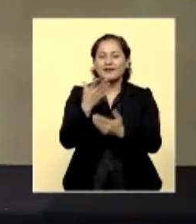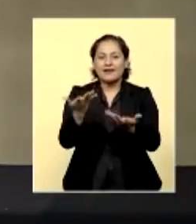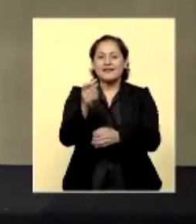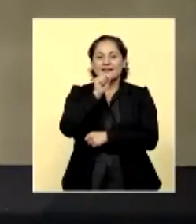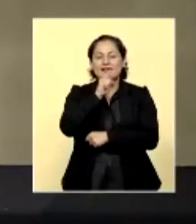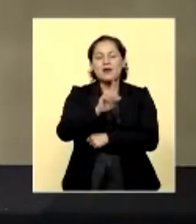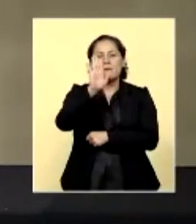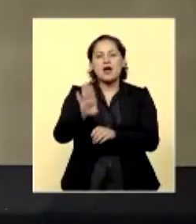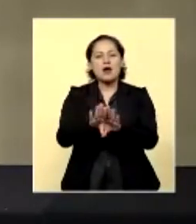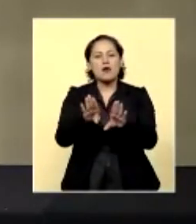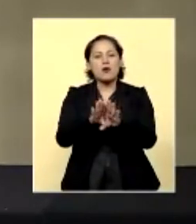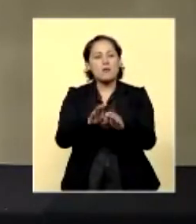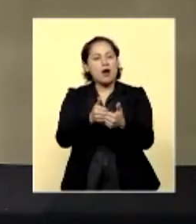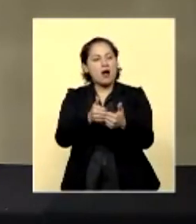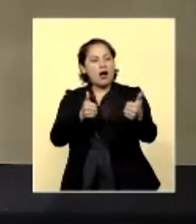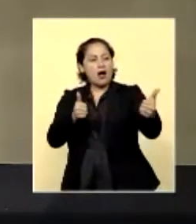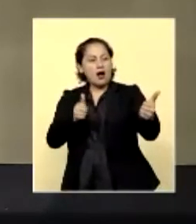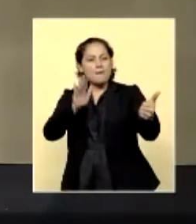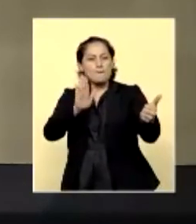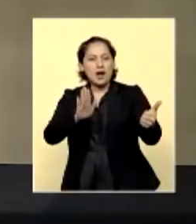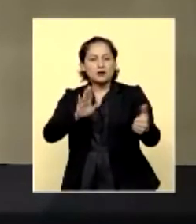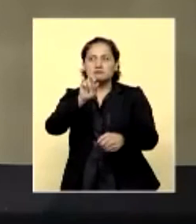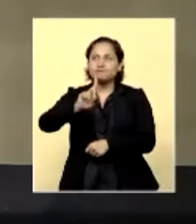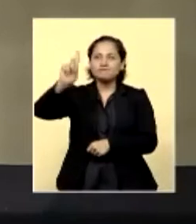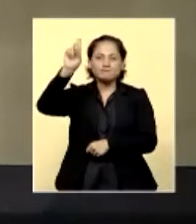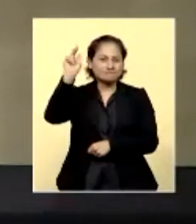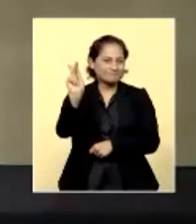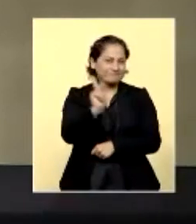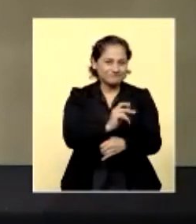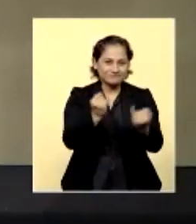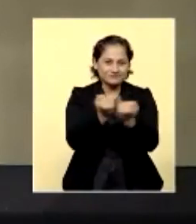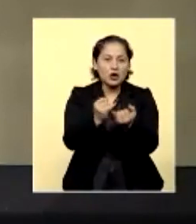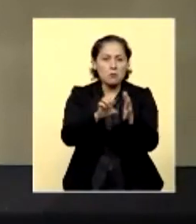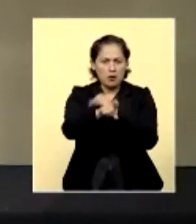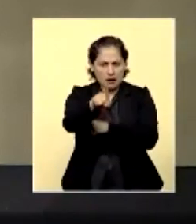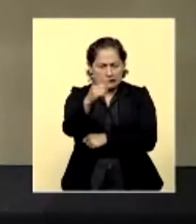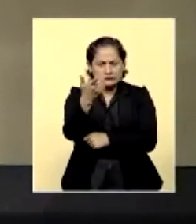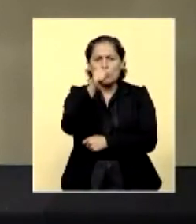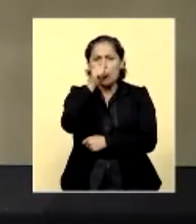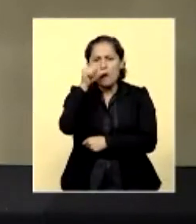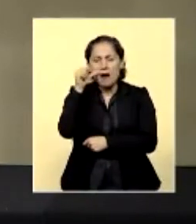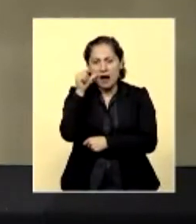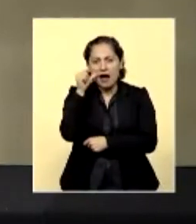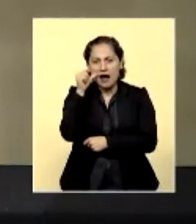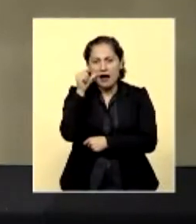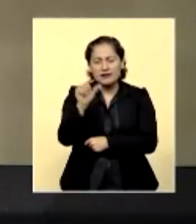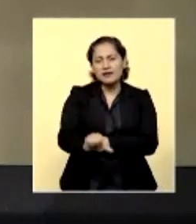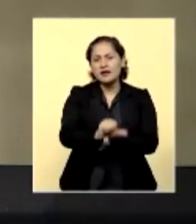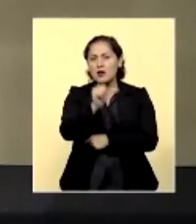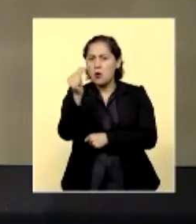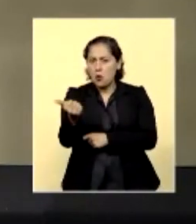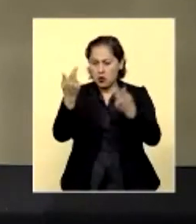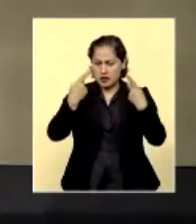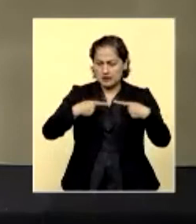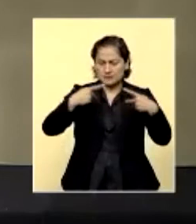son casi mitológicos. Por ejemplo, Juárez. Por ejemplo, Juárez. Y otros mexicanos. Y